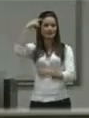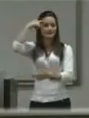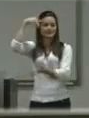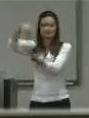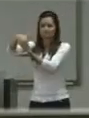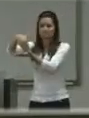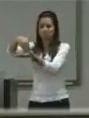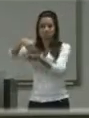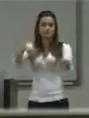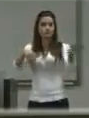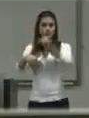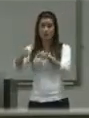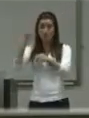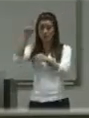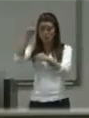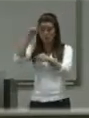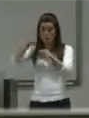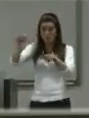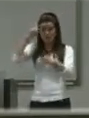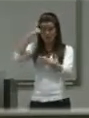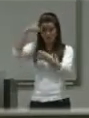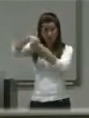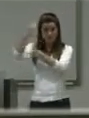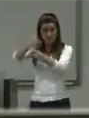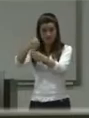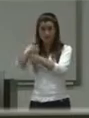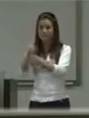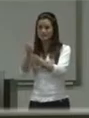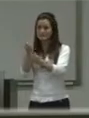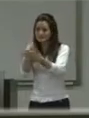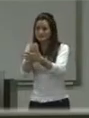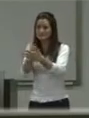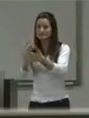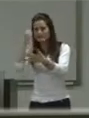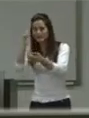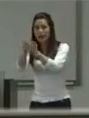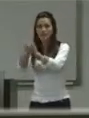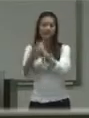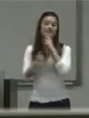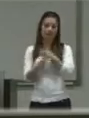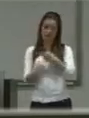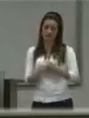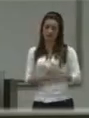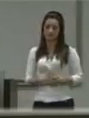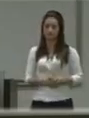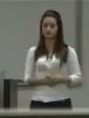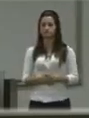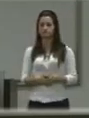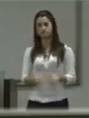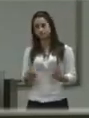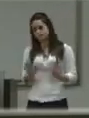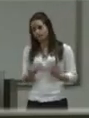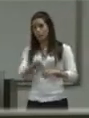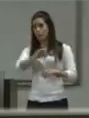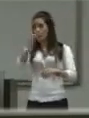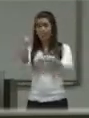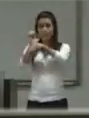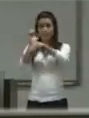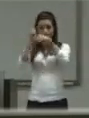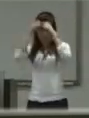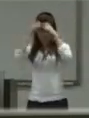el trabajo con funcionarios públicos es central para ello Aunque yo creo que hay más personas en las diferentes entidades del estado